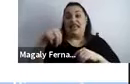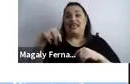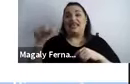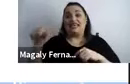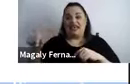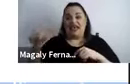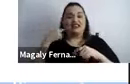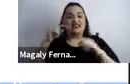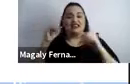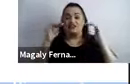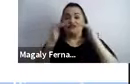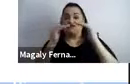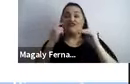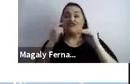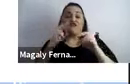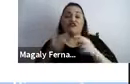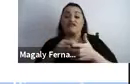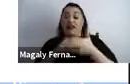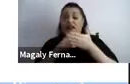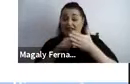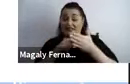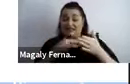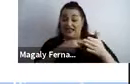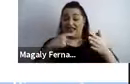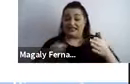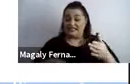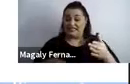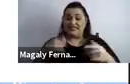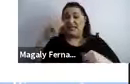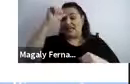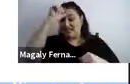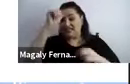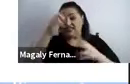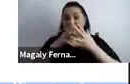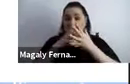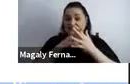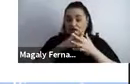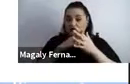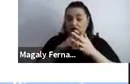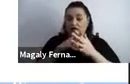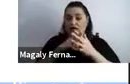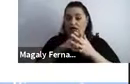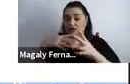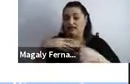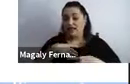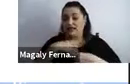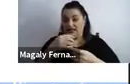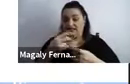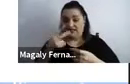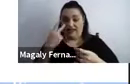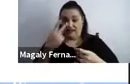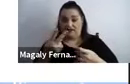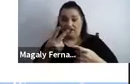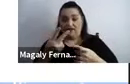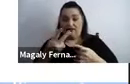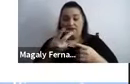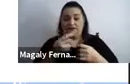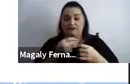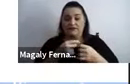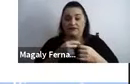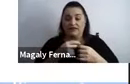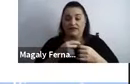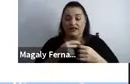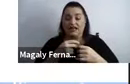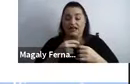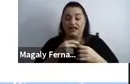referencias nacionales en China, en India, en Estados Unidos. Es muy interesante, aquí en el